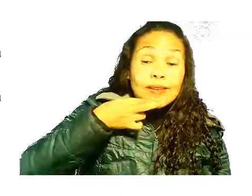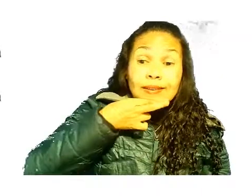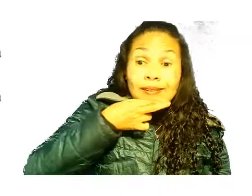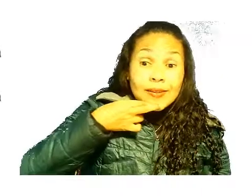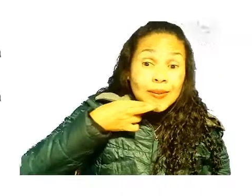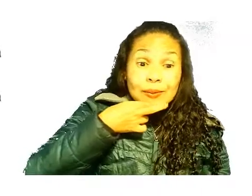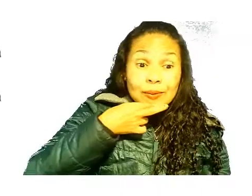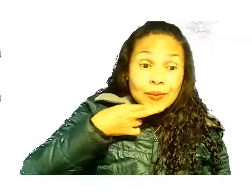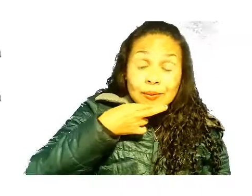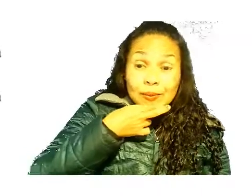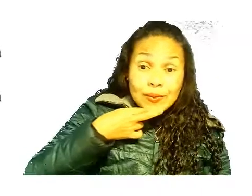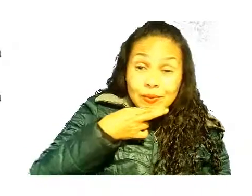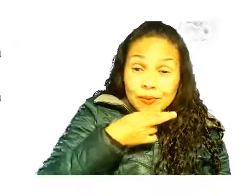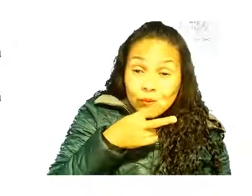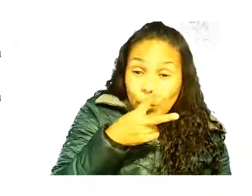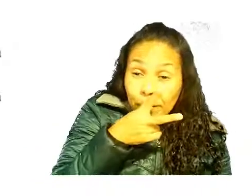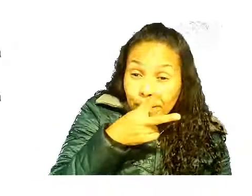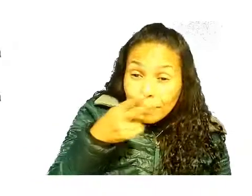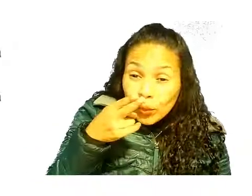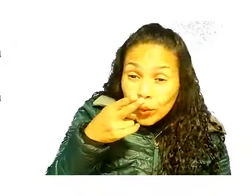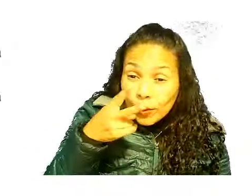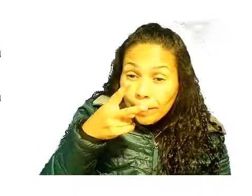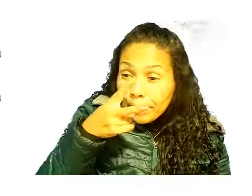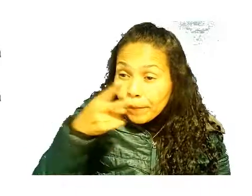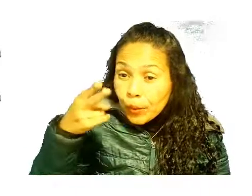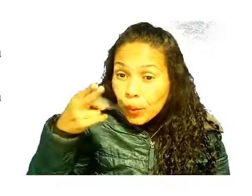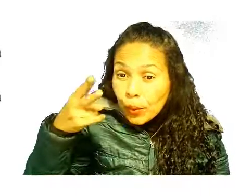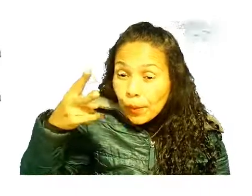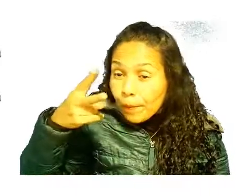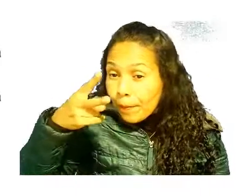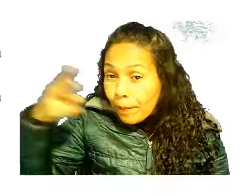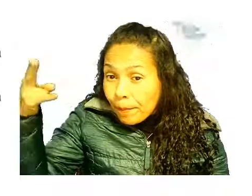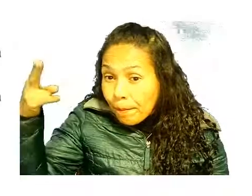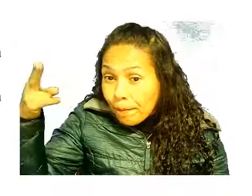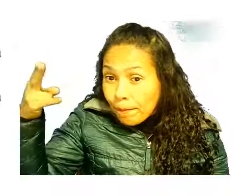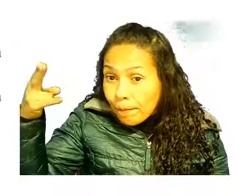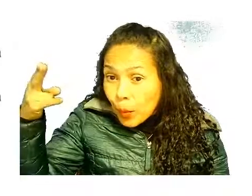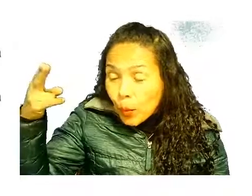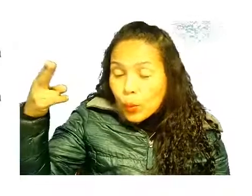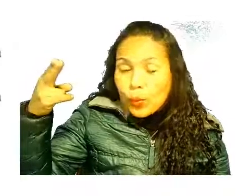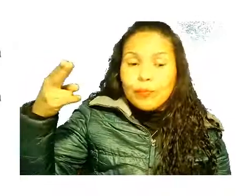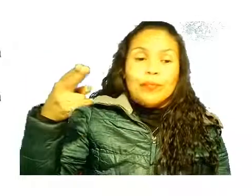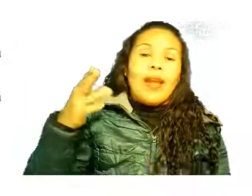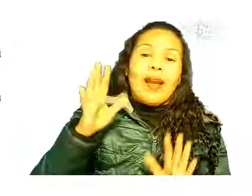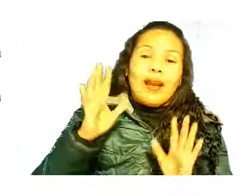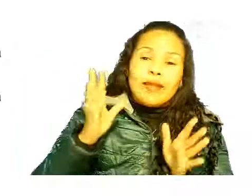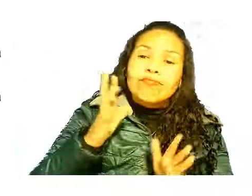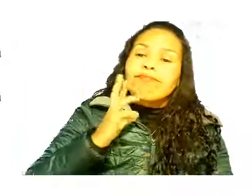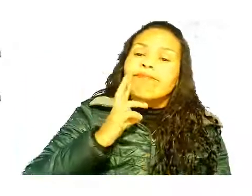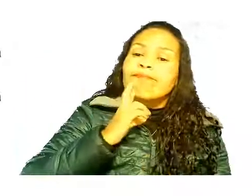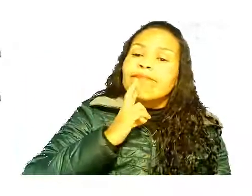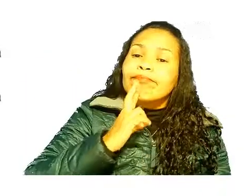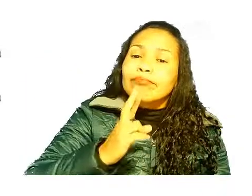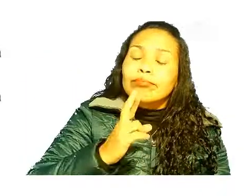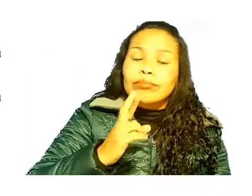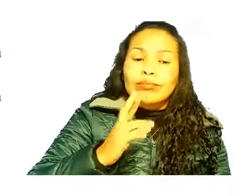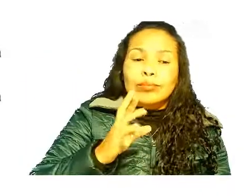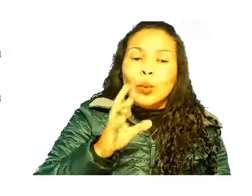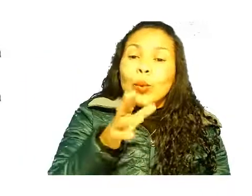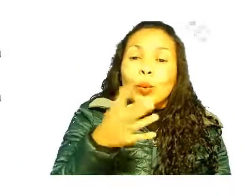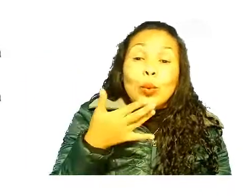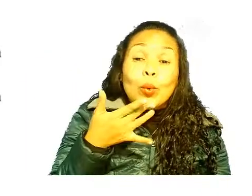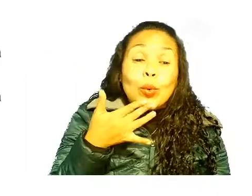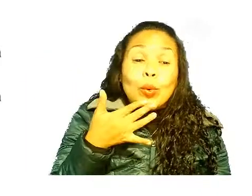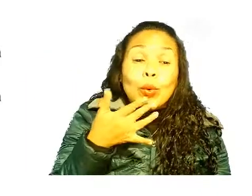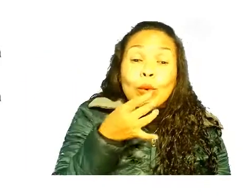rojo, en donde identificamos que X menos Y, que es nuestro término común, ya sería como eliminado y nos quedaría la parte